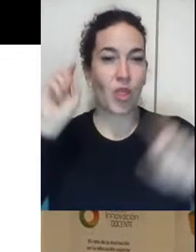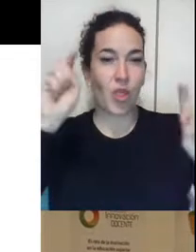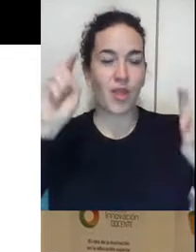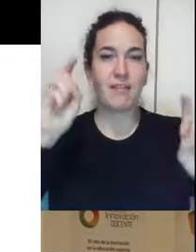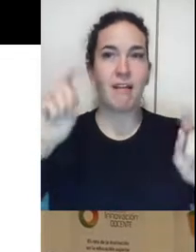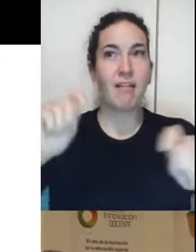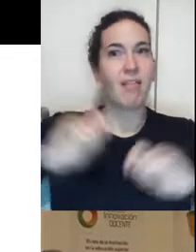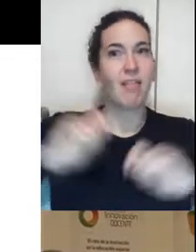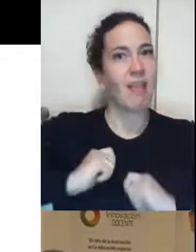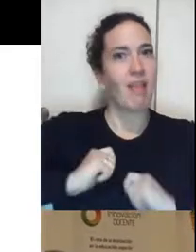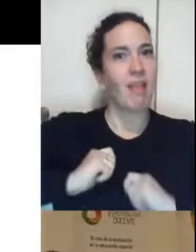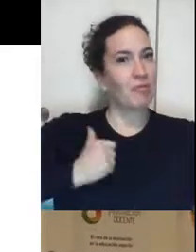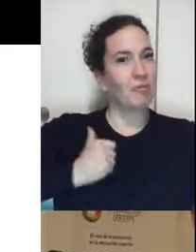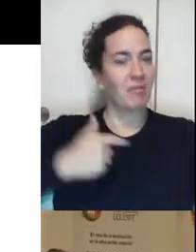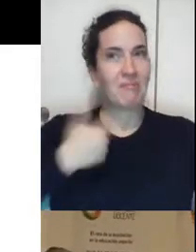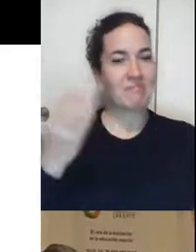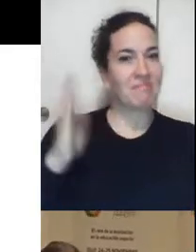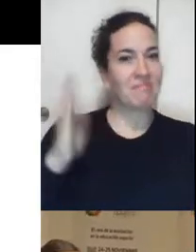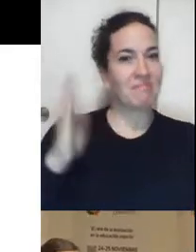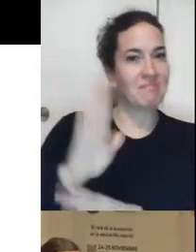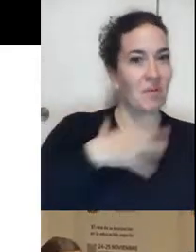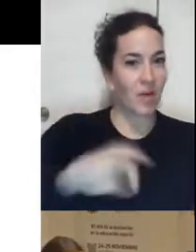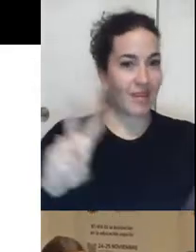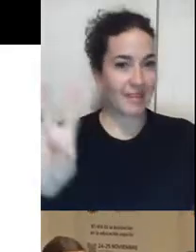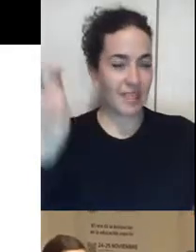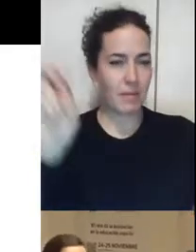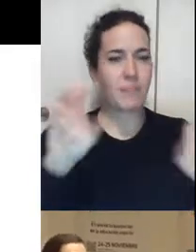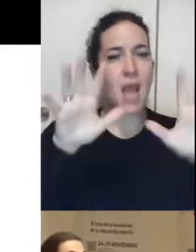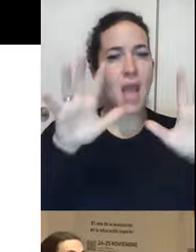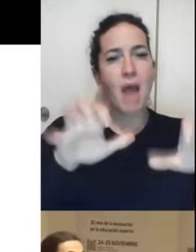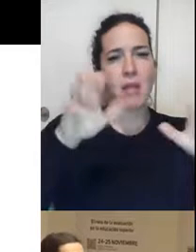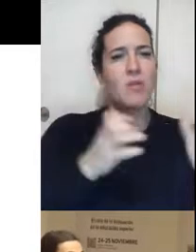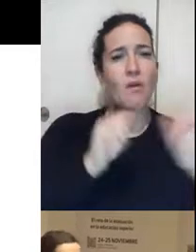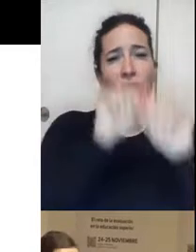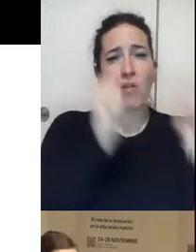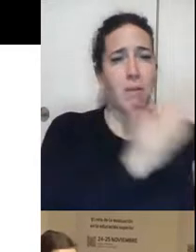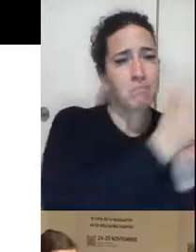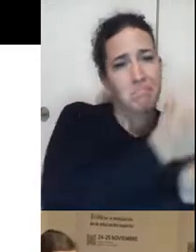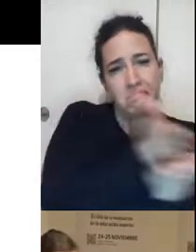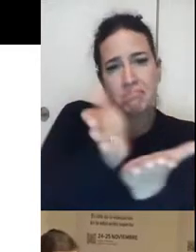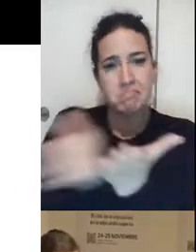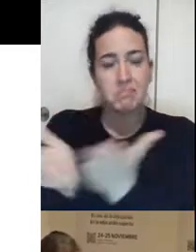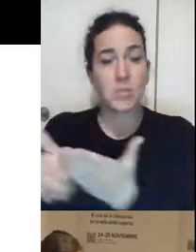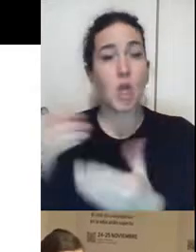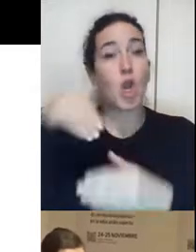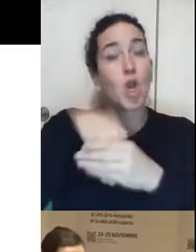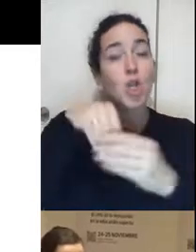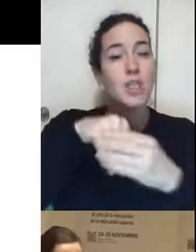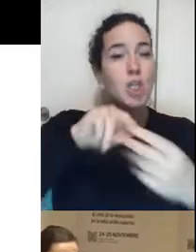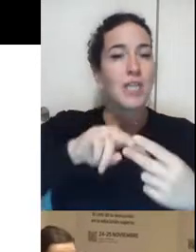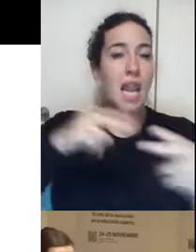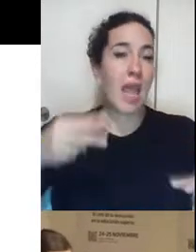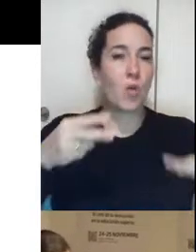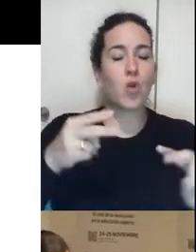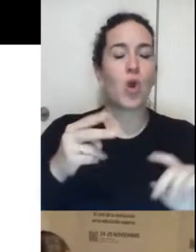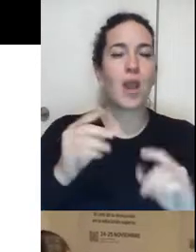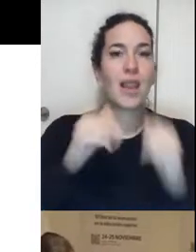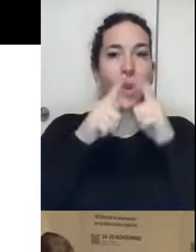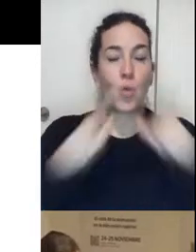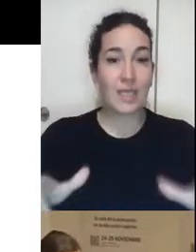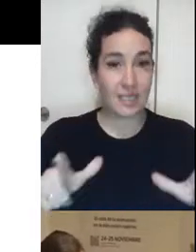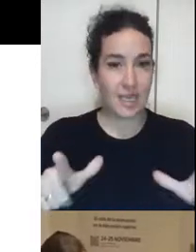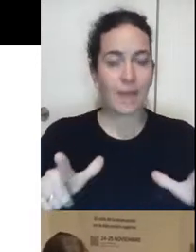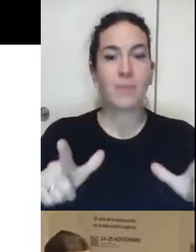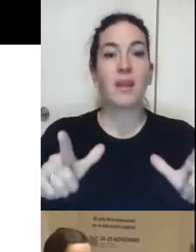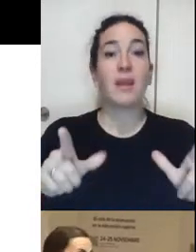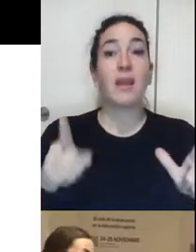esta comunicación que lleva por título Aprendiendo de forma multimodal contenidos de neurolingüística, que hemos